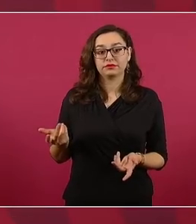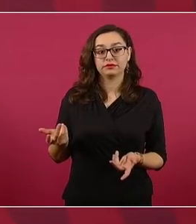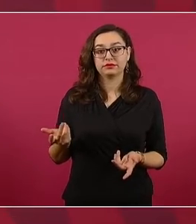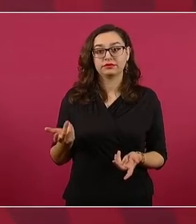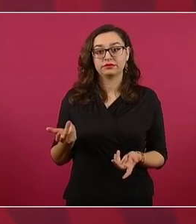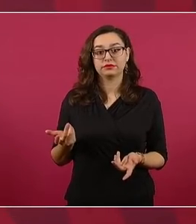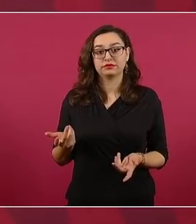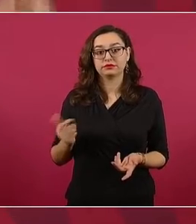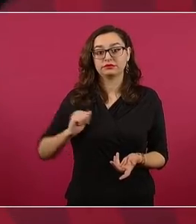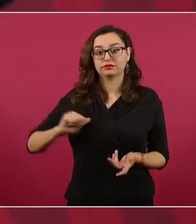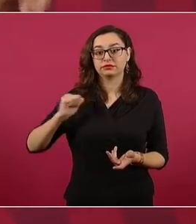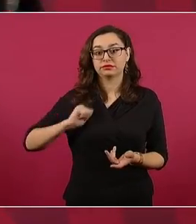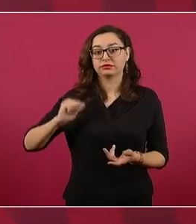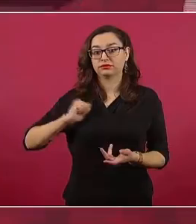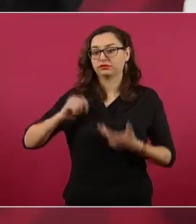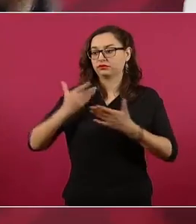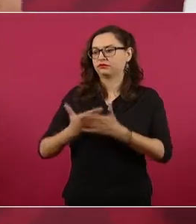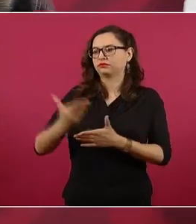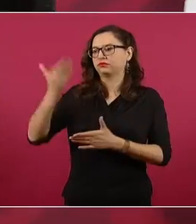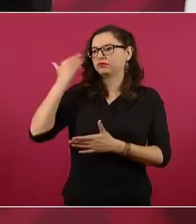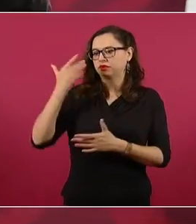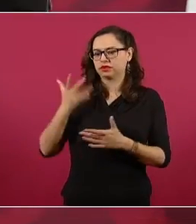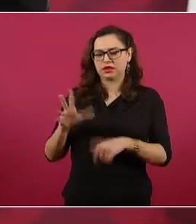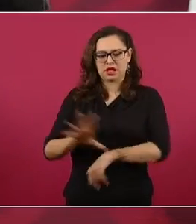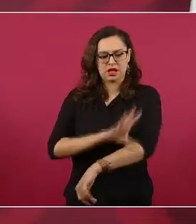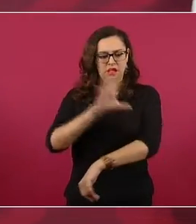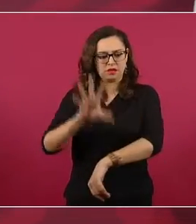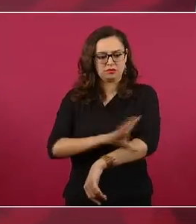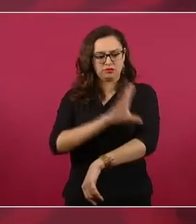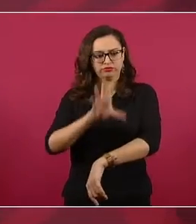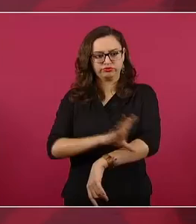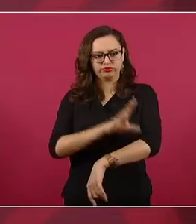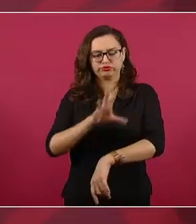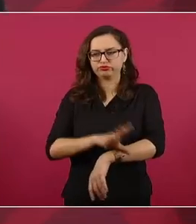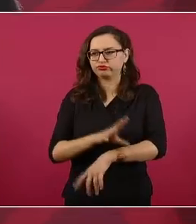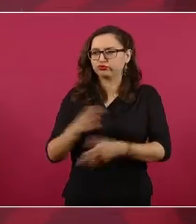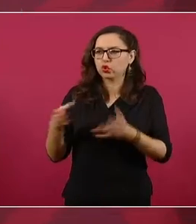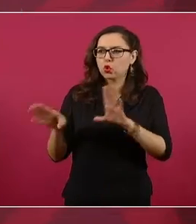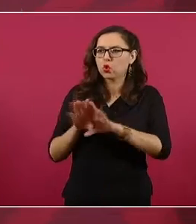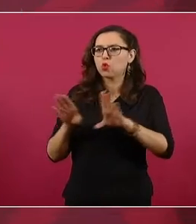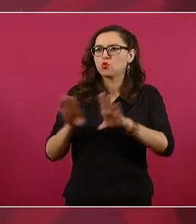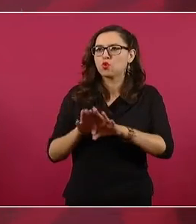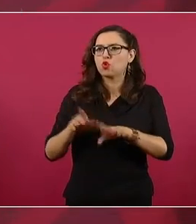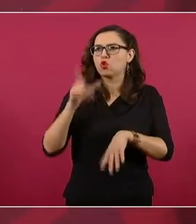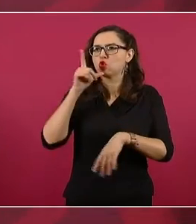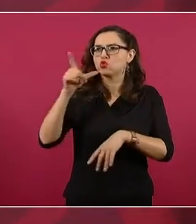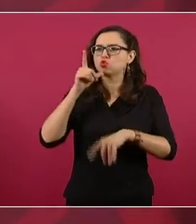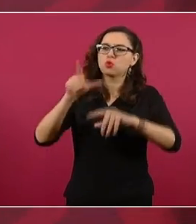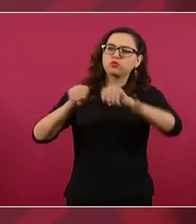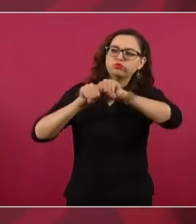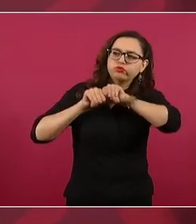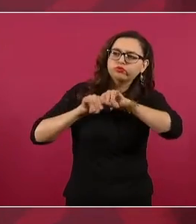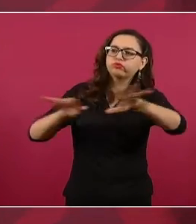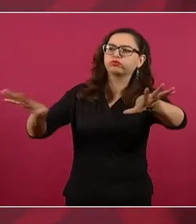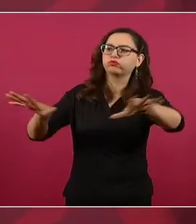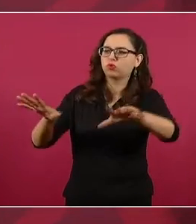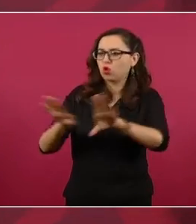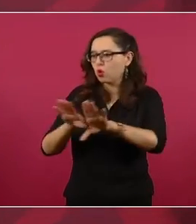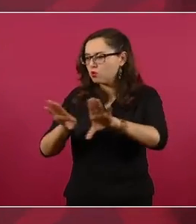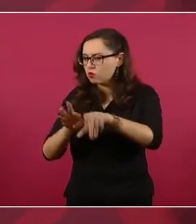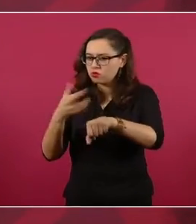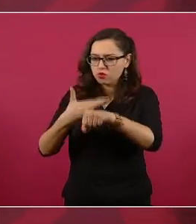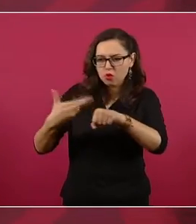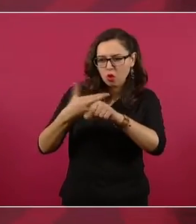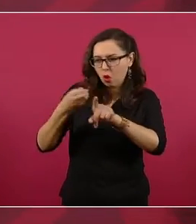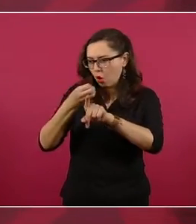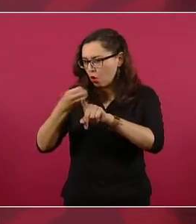decidía cómo subir la energía a las líneas de transmisión. Ahora no